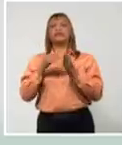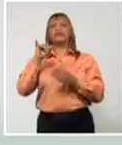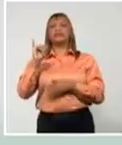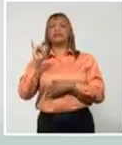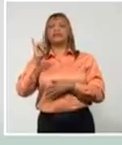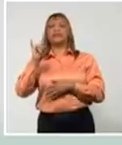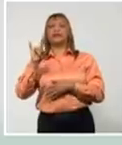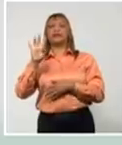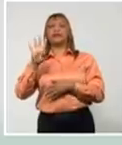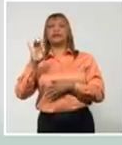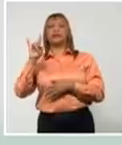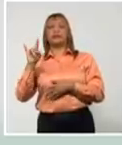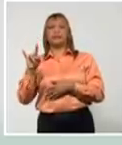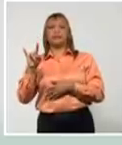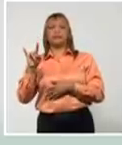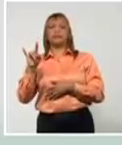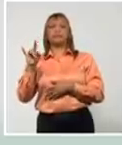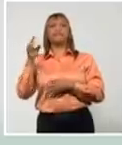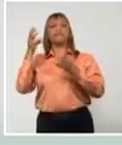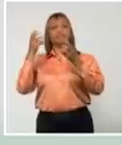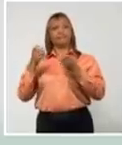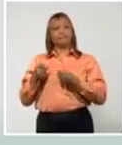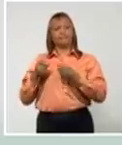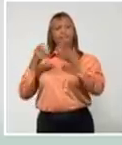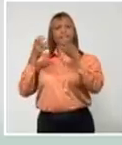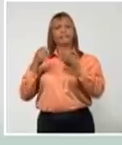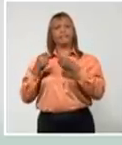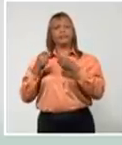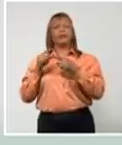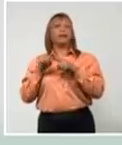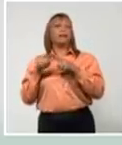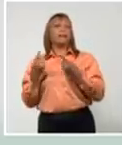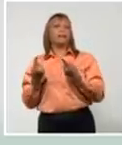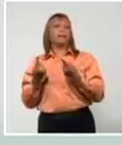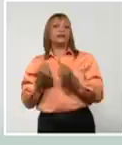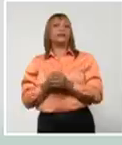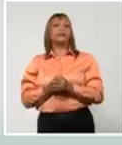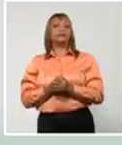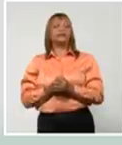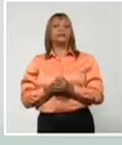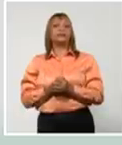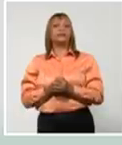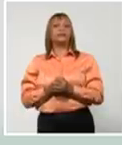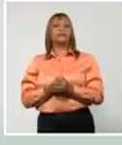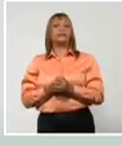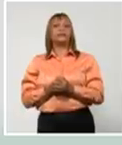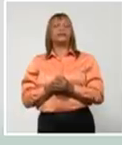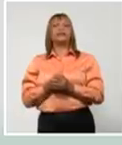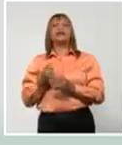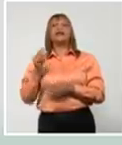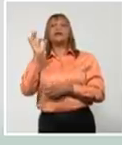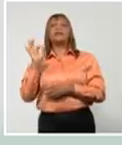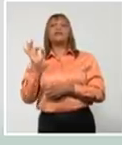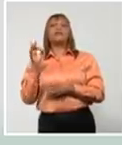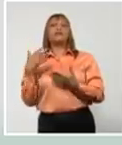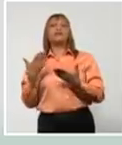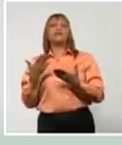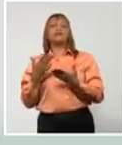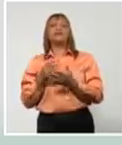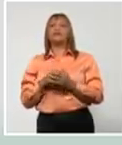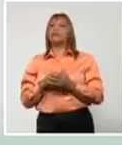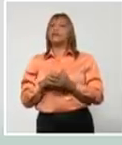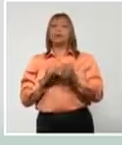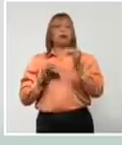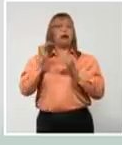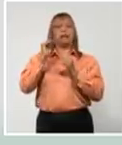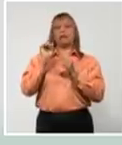138.649 en números absolutos. Sin embargo, la tasa por 100.000 habitantes no es la más